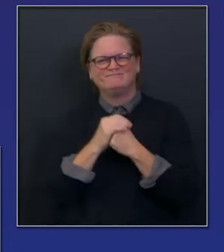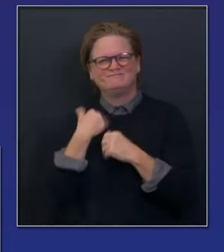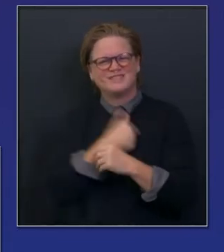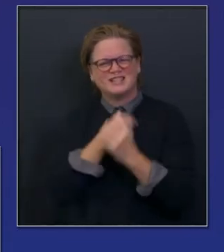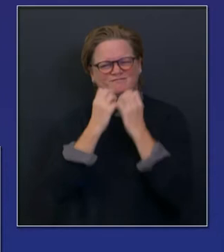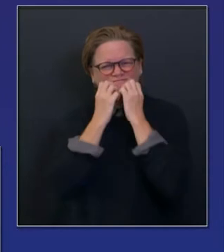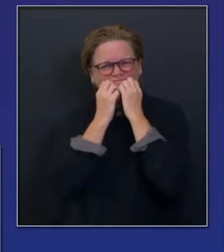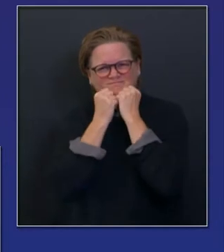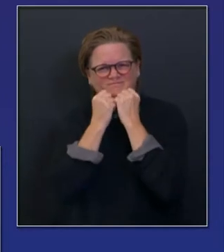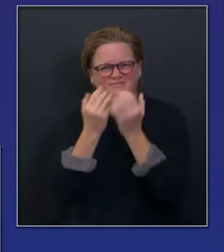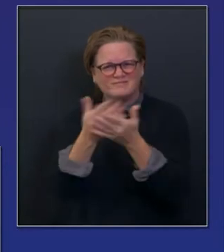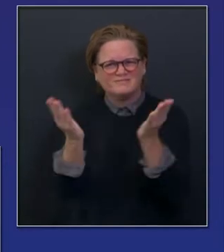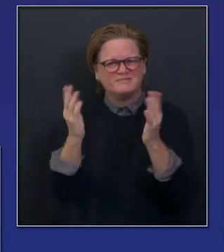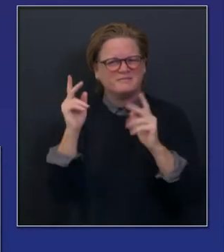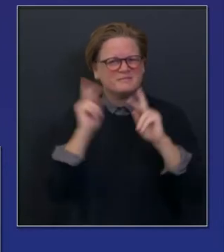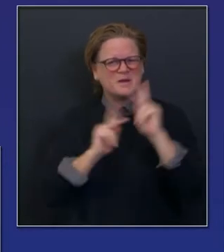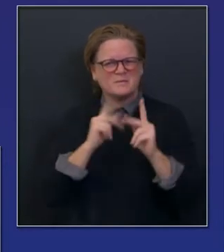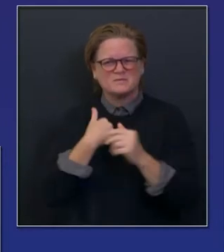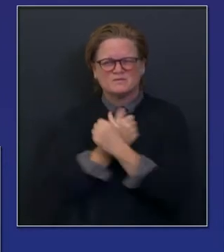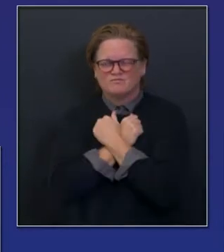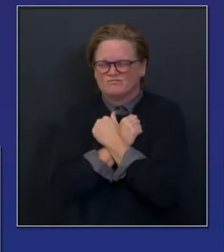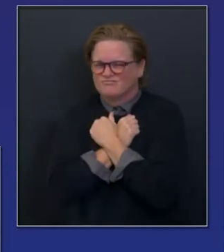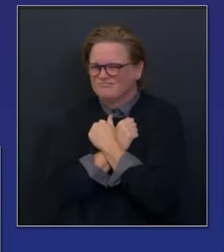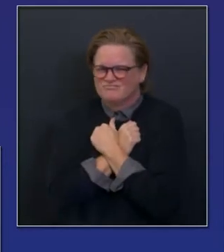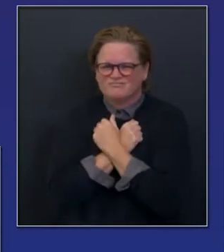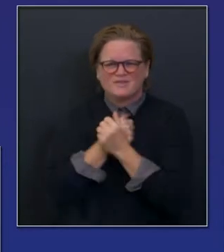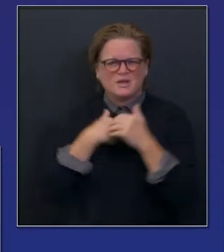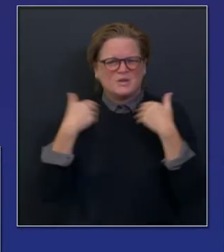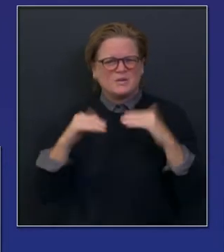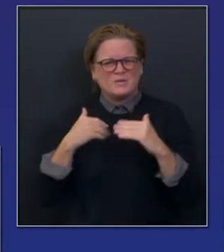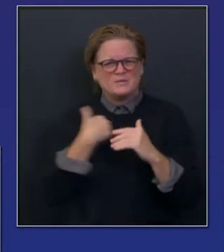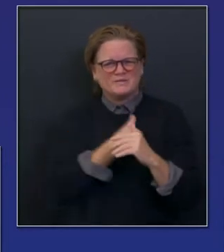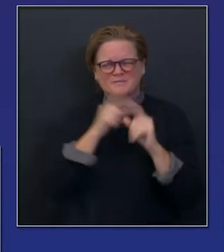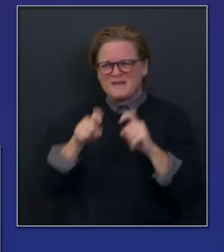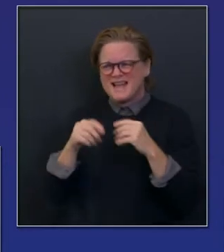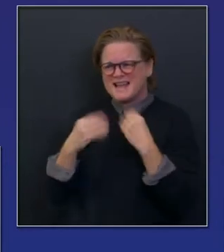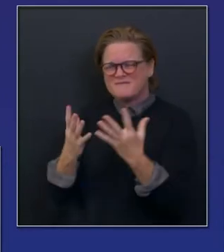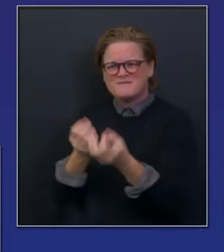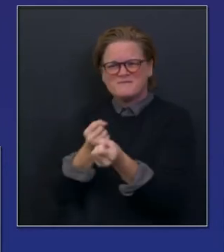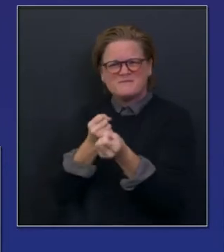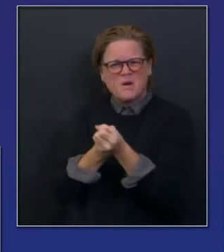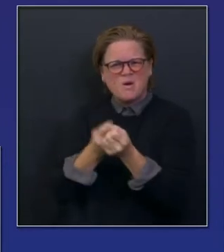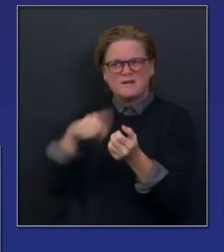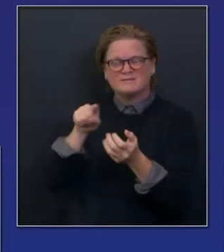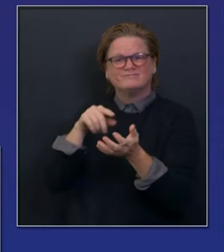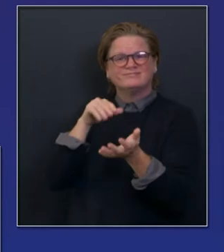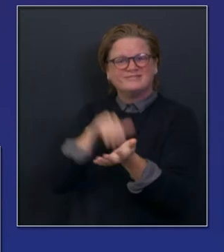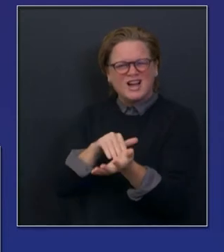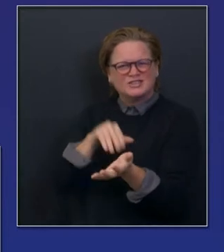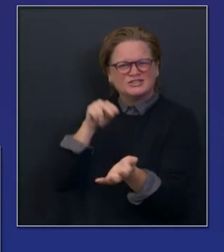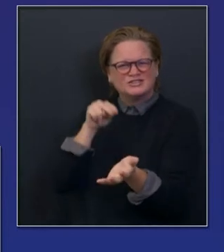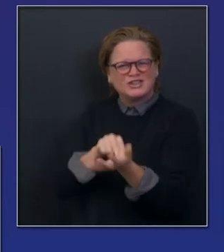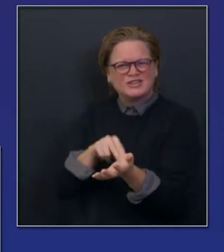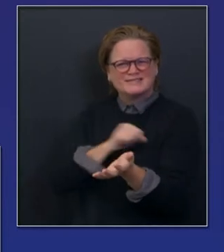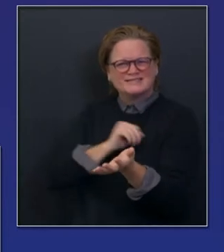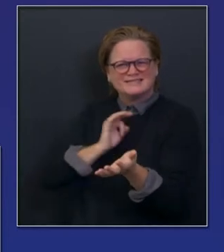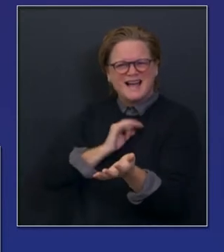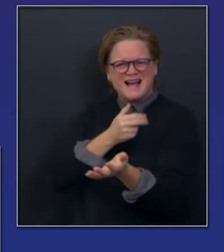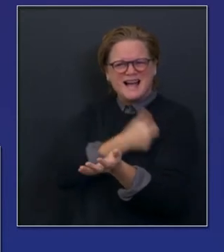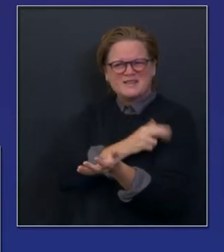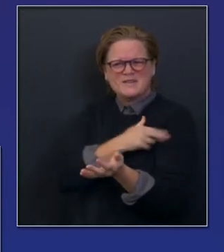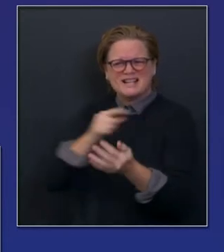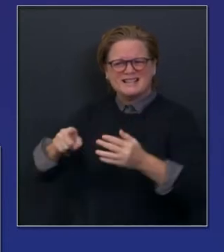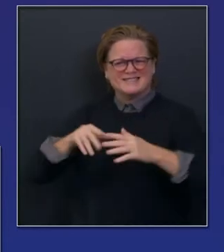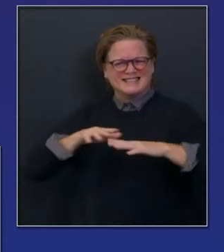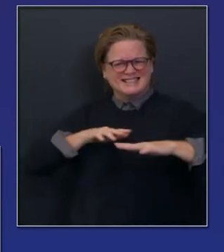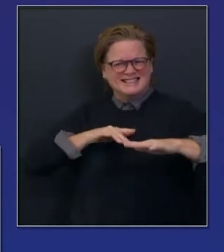viendo que las vacunas, las personas que más celebramos desde el inicio de la pandemia, enfermeros, doctores, que reciben ellos la